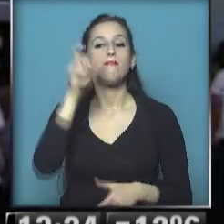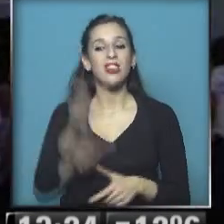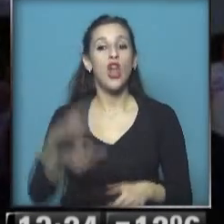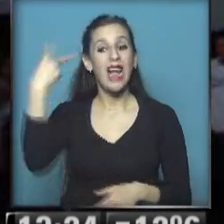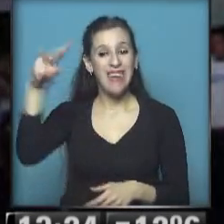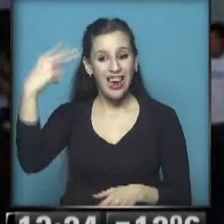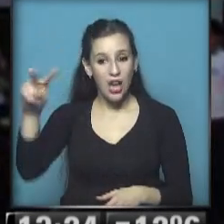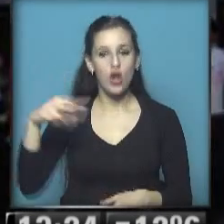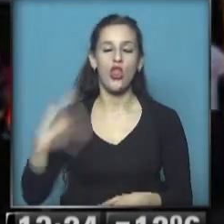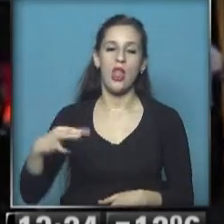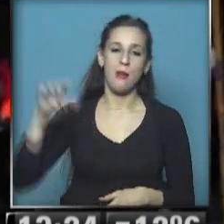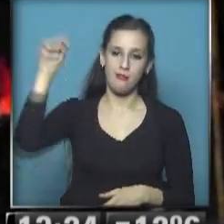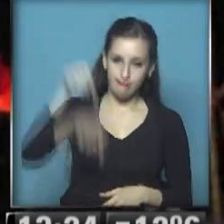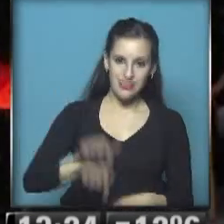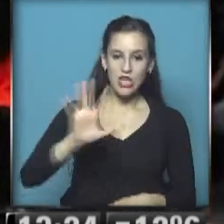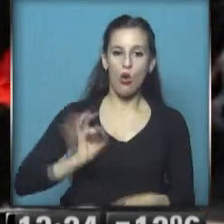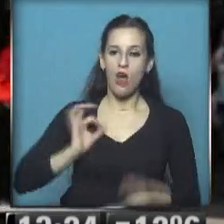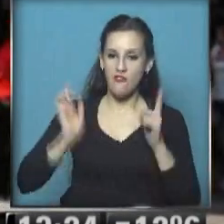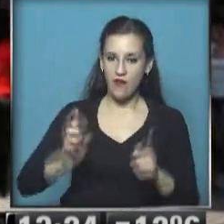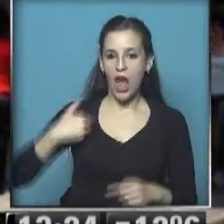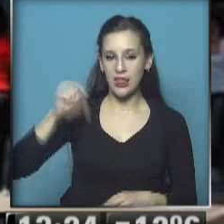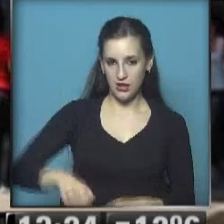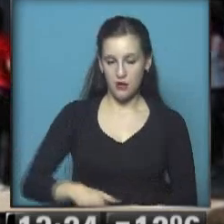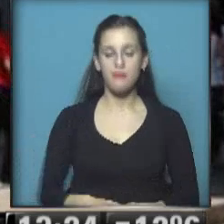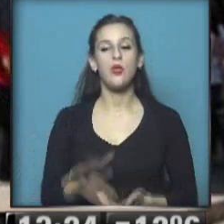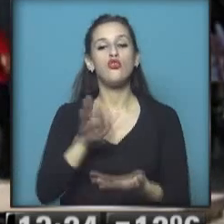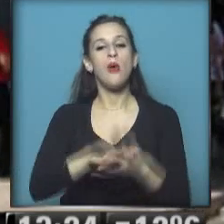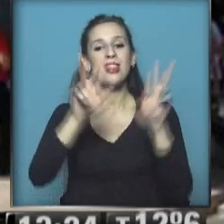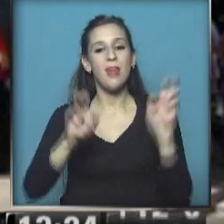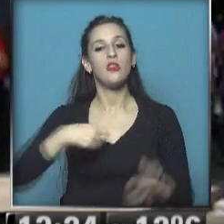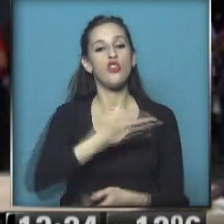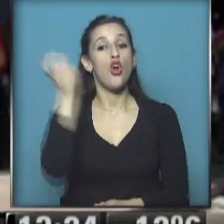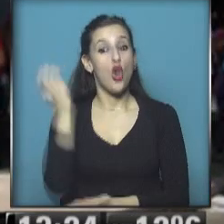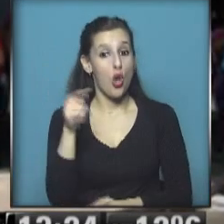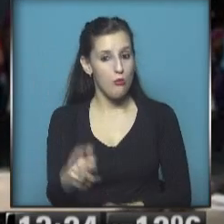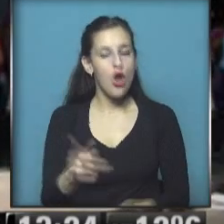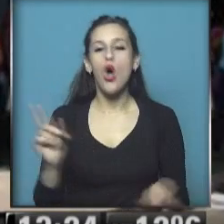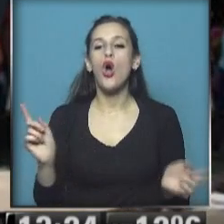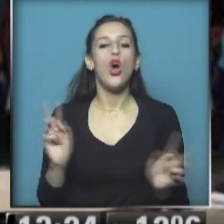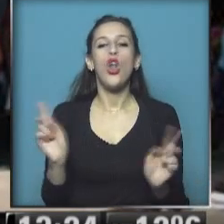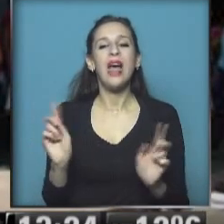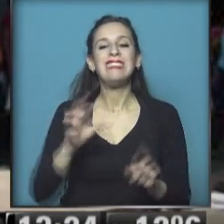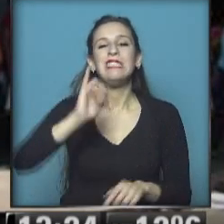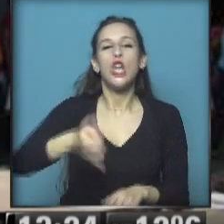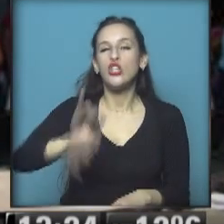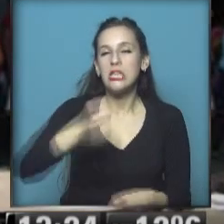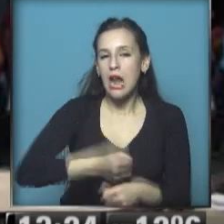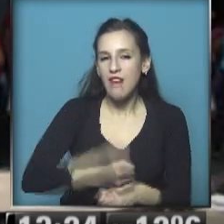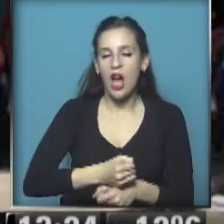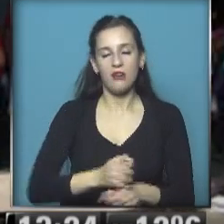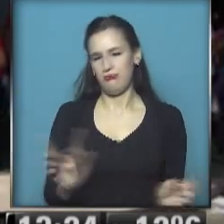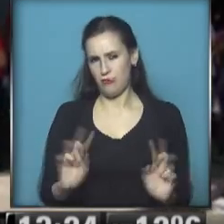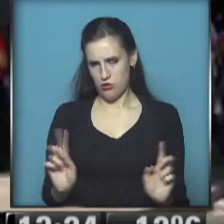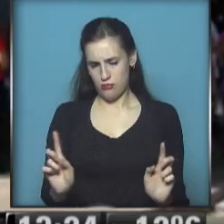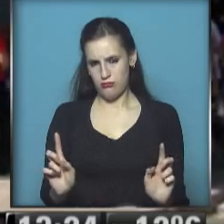ahora bien a nivel socioeconómico no tienen que estar trabajando o si lo hacen en la economía formal informal por debajo de